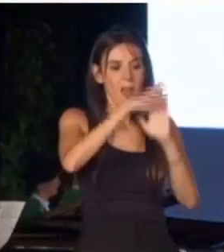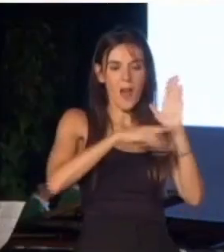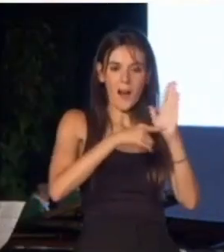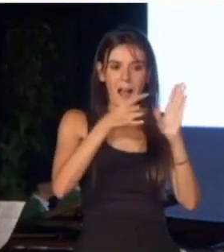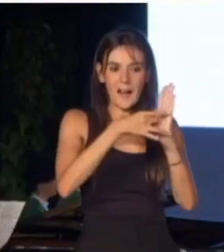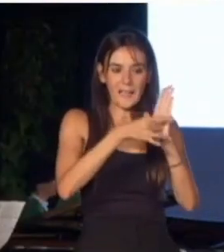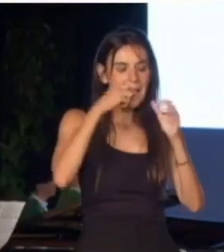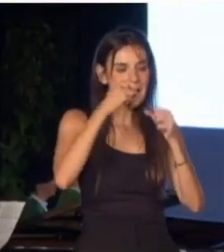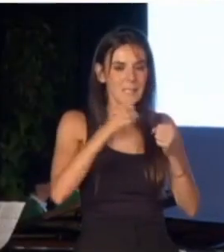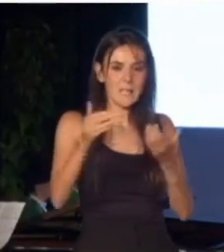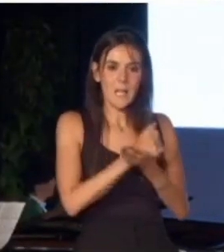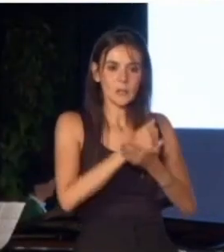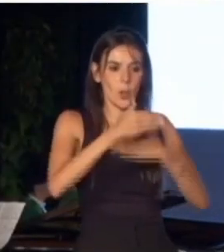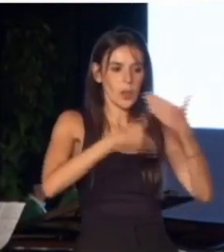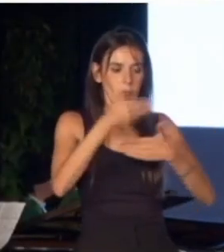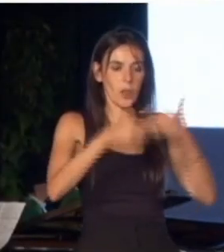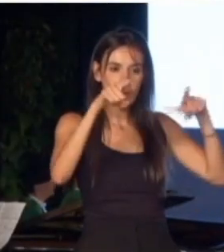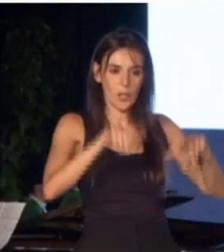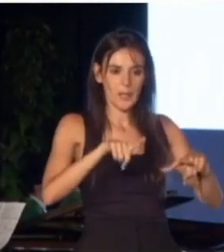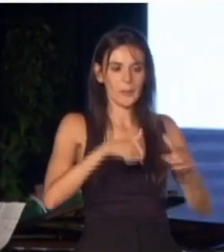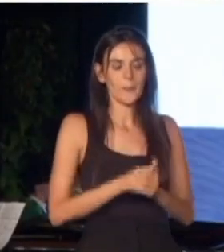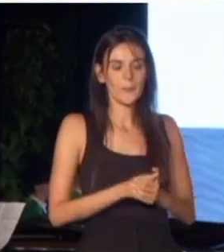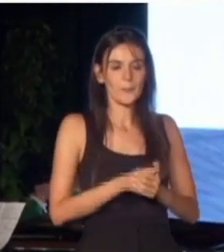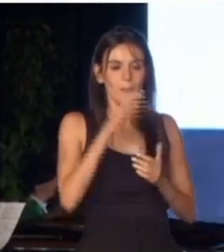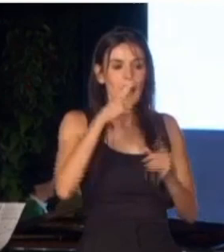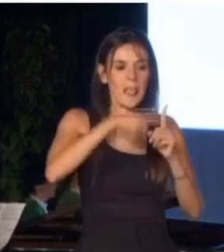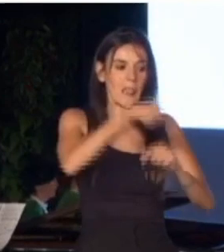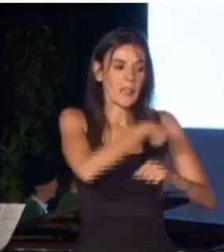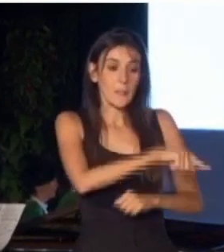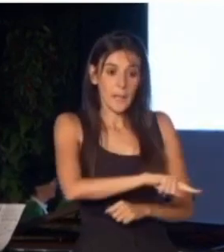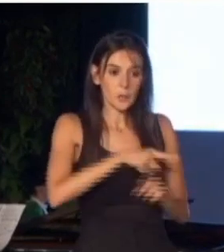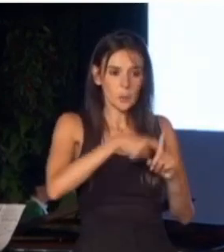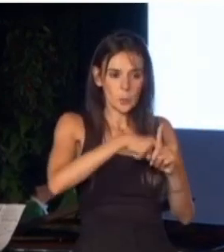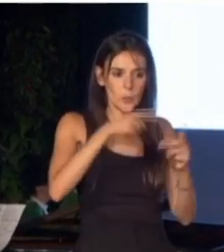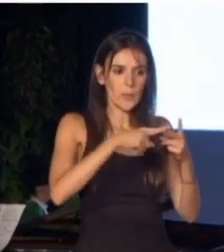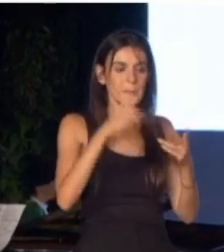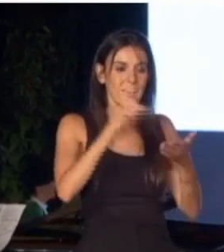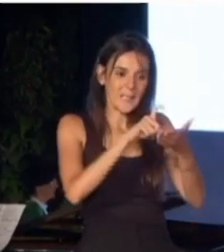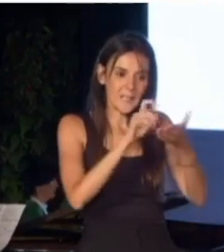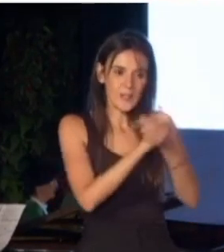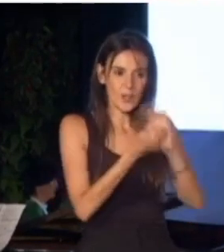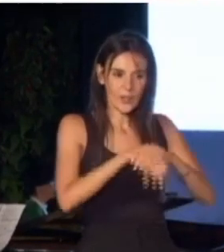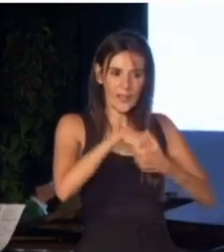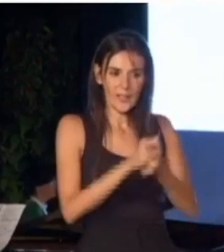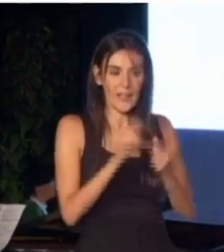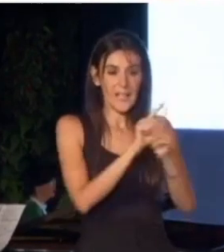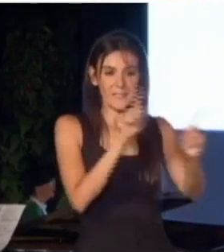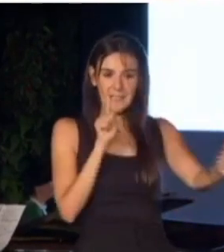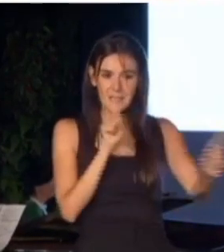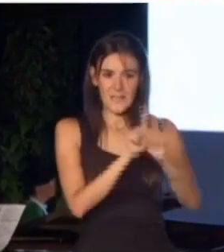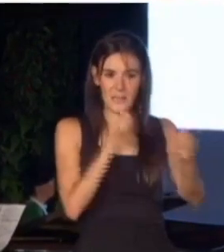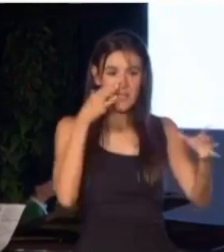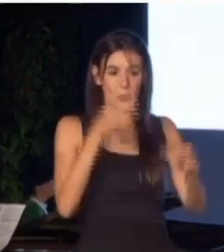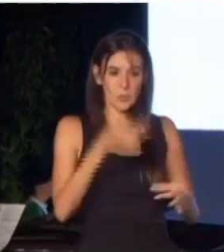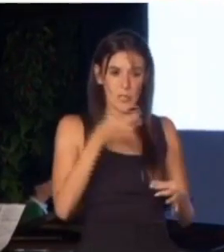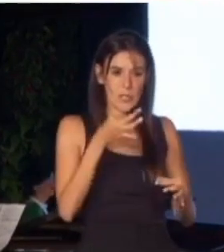condiciones sanitarias de nuestros centros. Toma de temperatura, hidrogel, distancia de seguridad